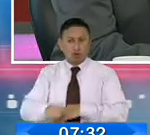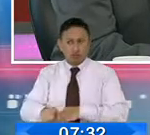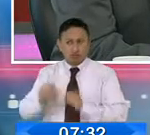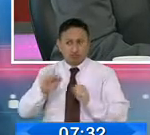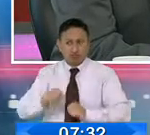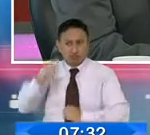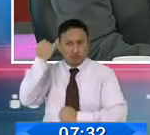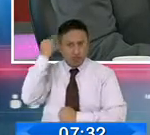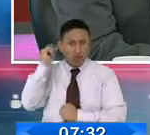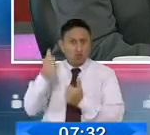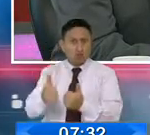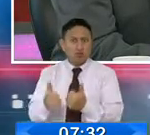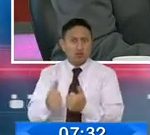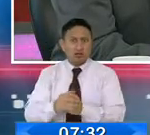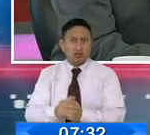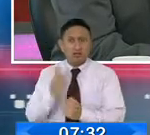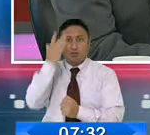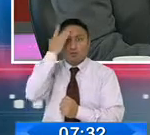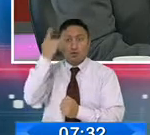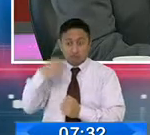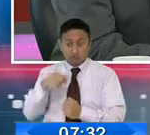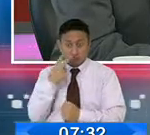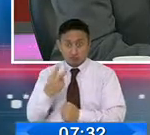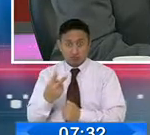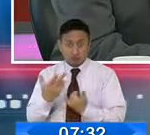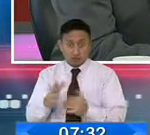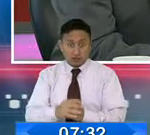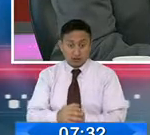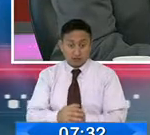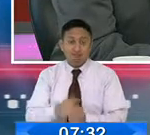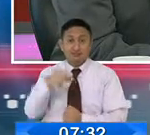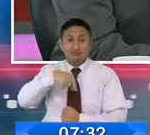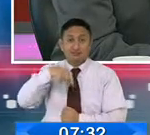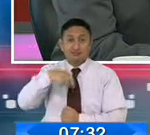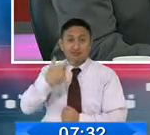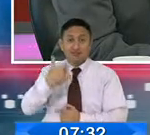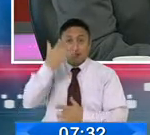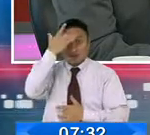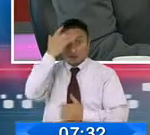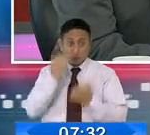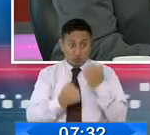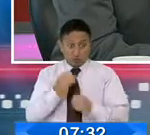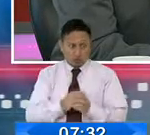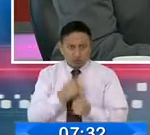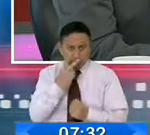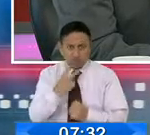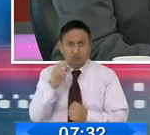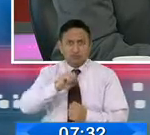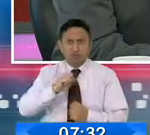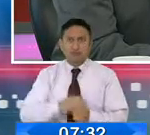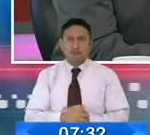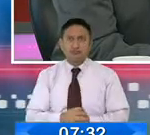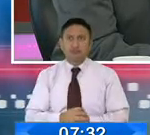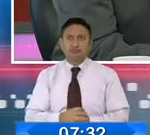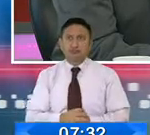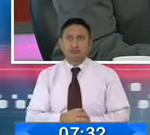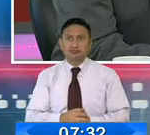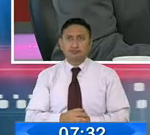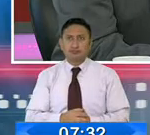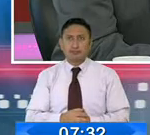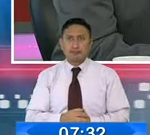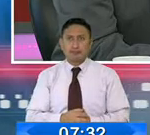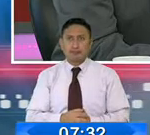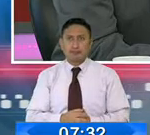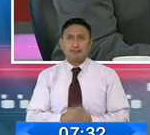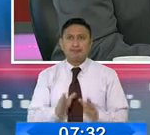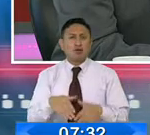buenas ideas porque lo han evidenciado y lo hemos hecho durante la pandemia. Como los mucho tiempo. Han tenido que transformarse, cómo hemos